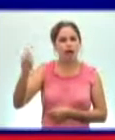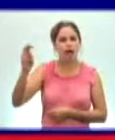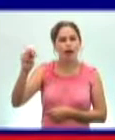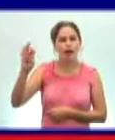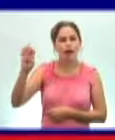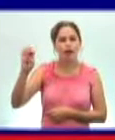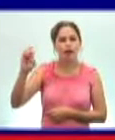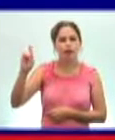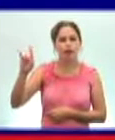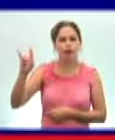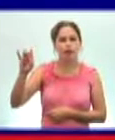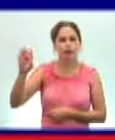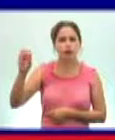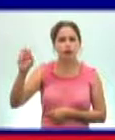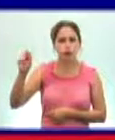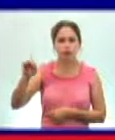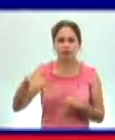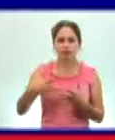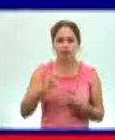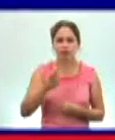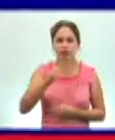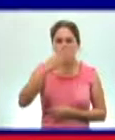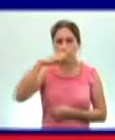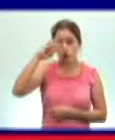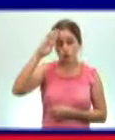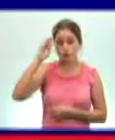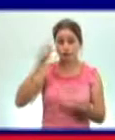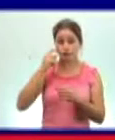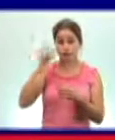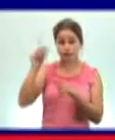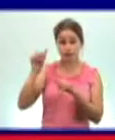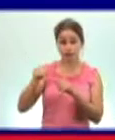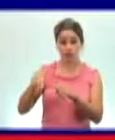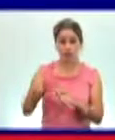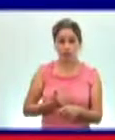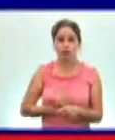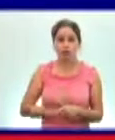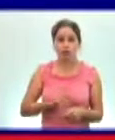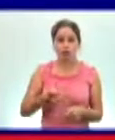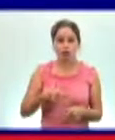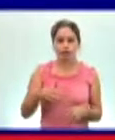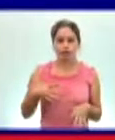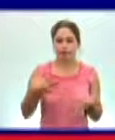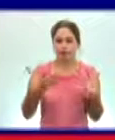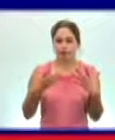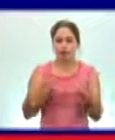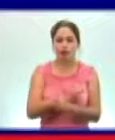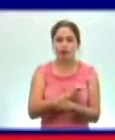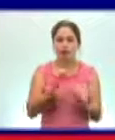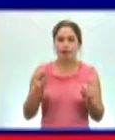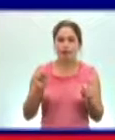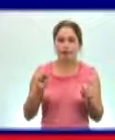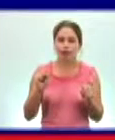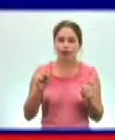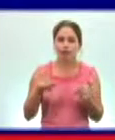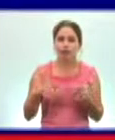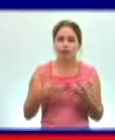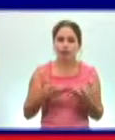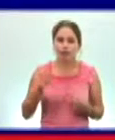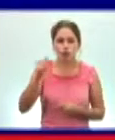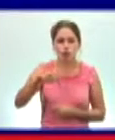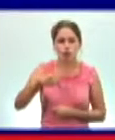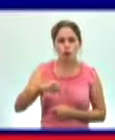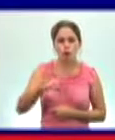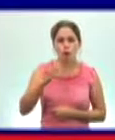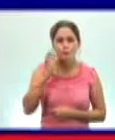de la anexión, que nació para acelerar el goce de la libertad, ha mudado de intento y motivo y no es hoy más